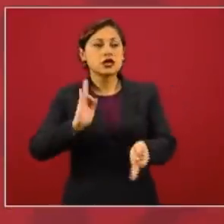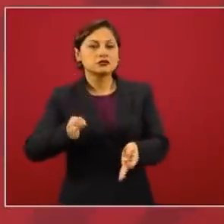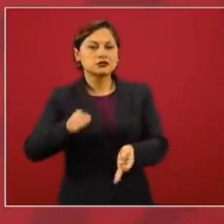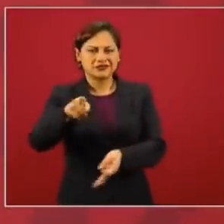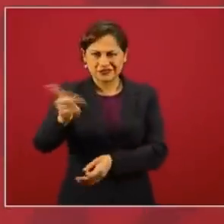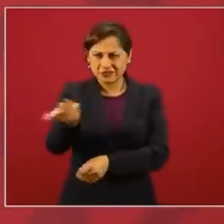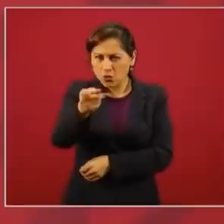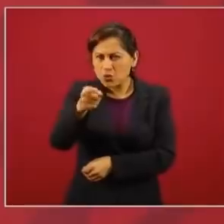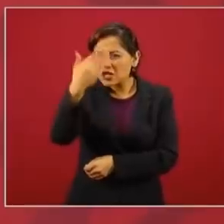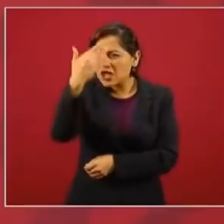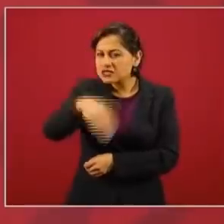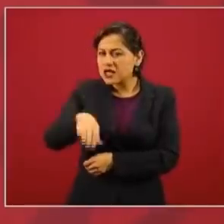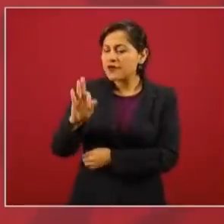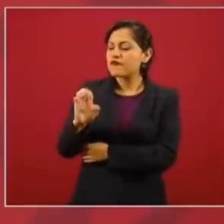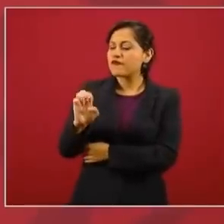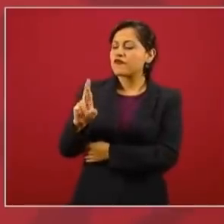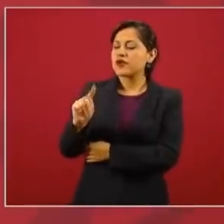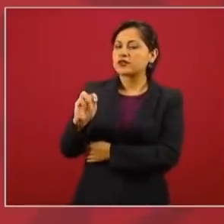Fertimex